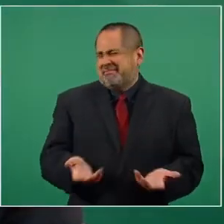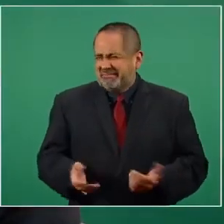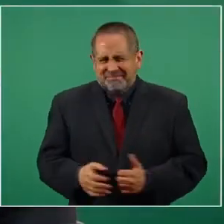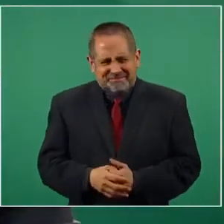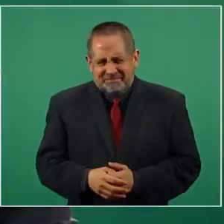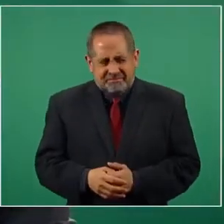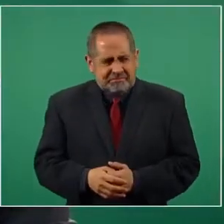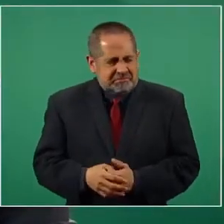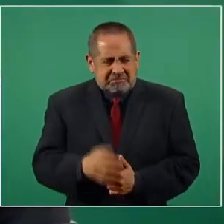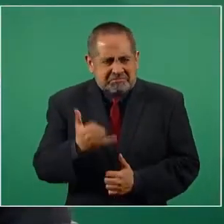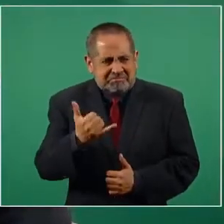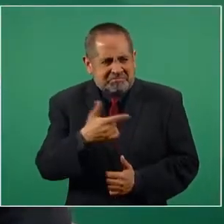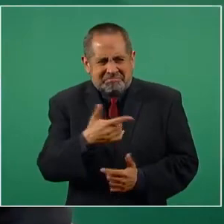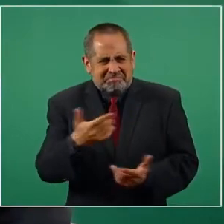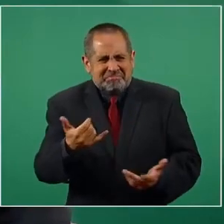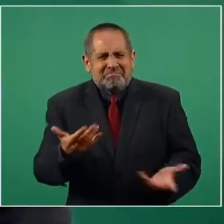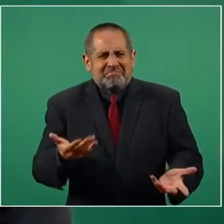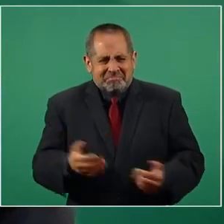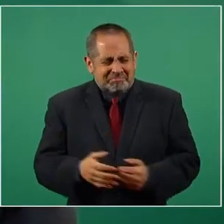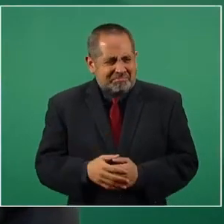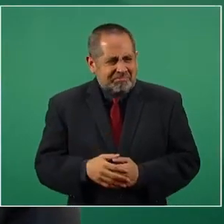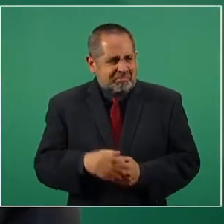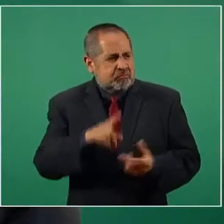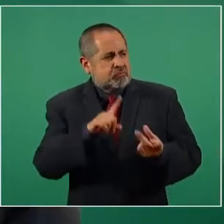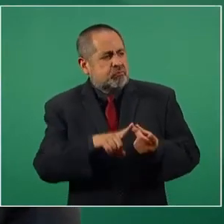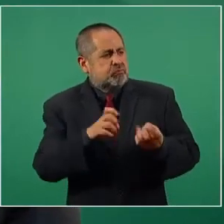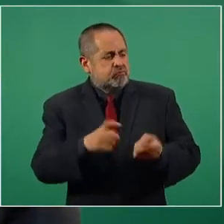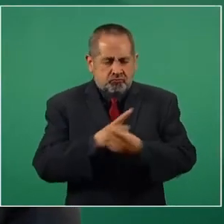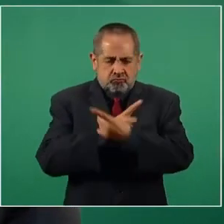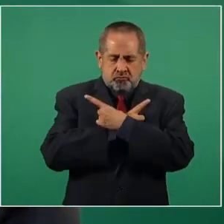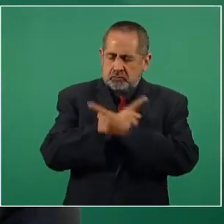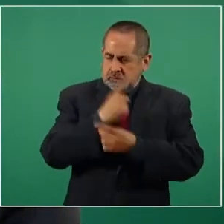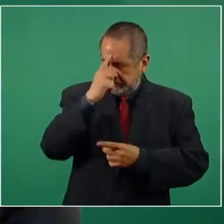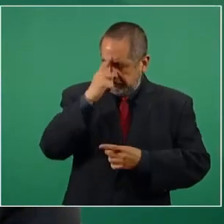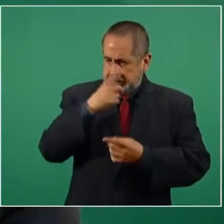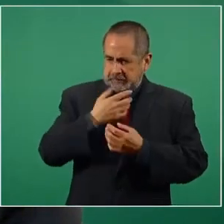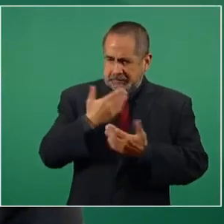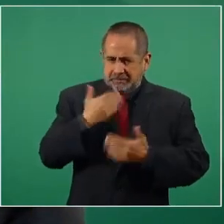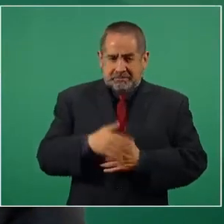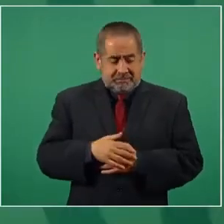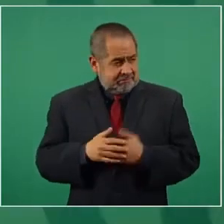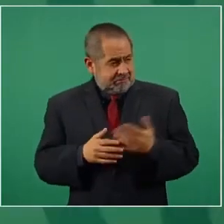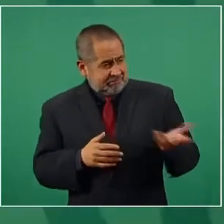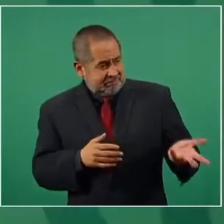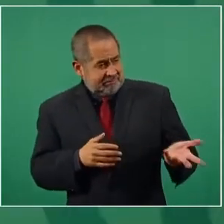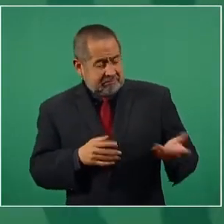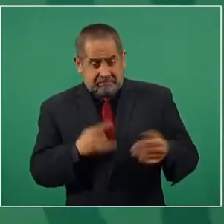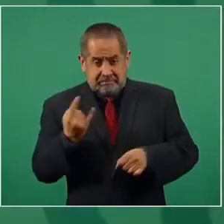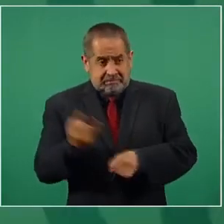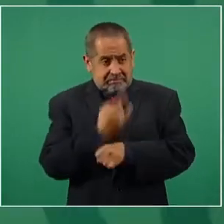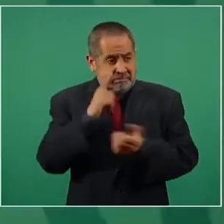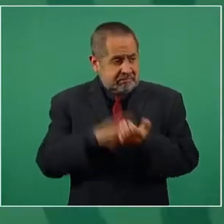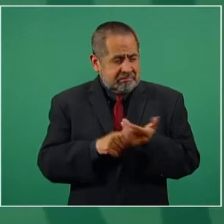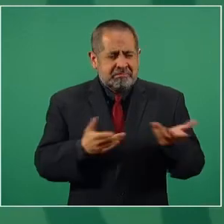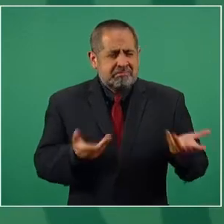Bueno, ¿y qué? ¿Y dónde está la moral? ¿O es un árbol la moral que da moras?